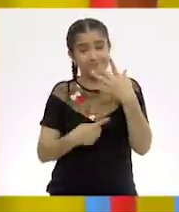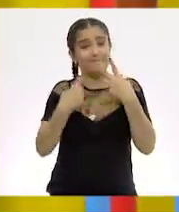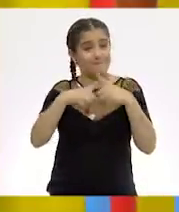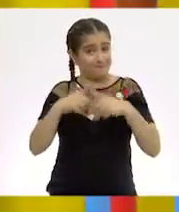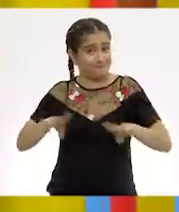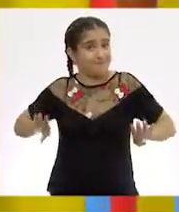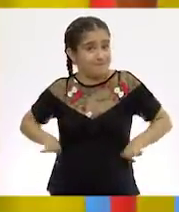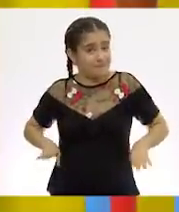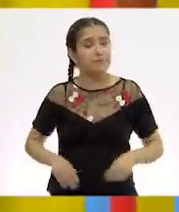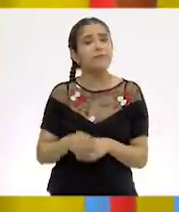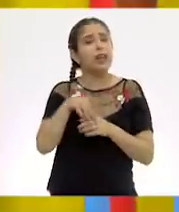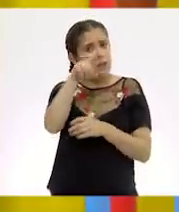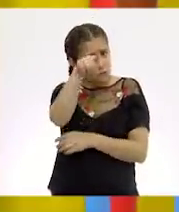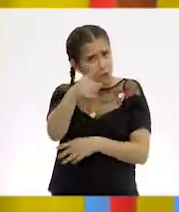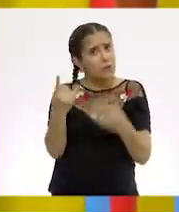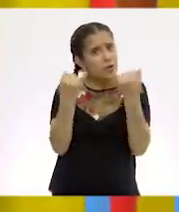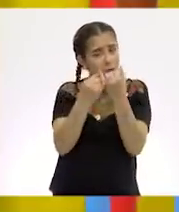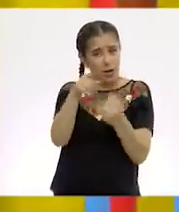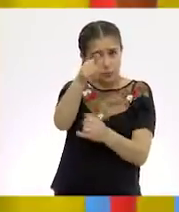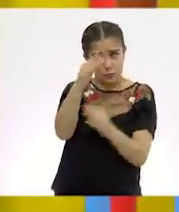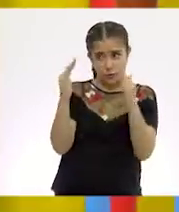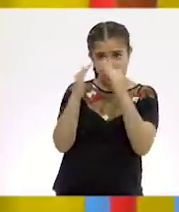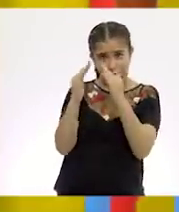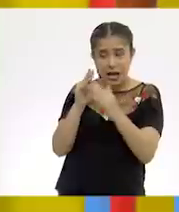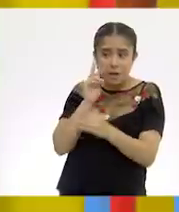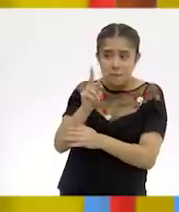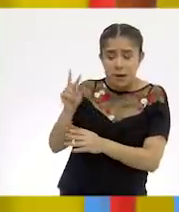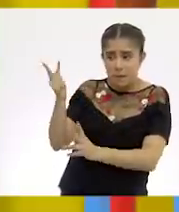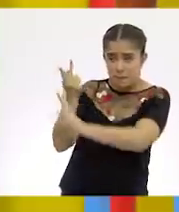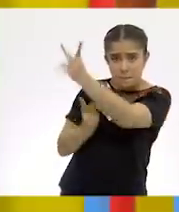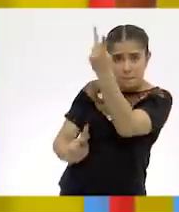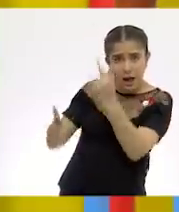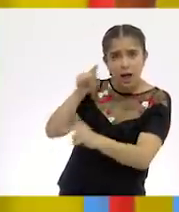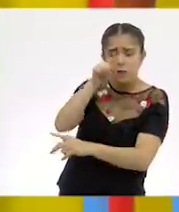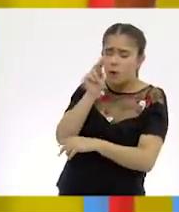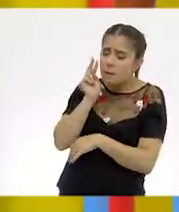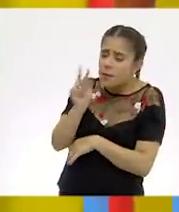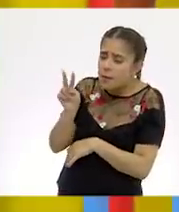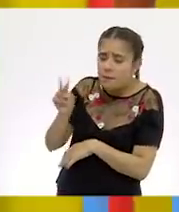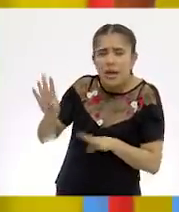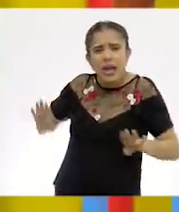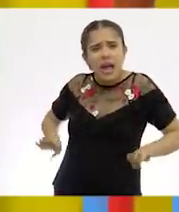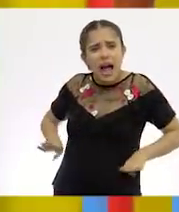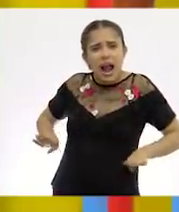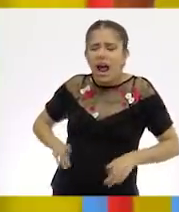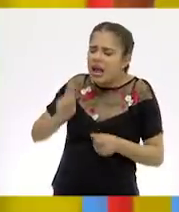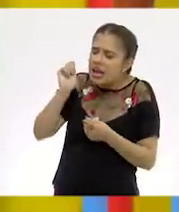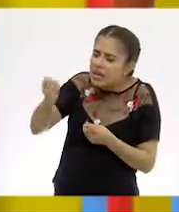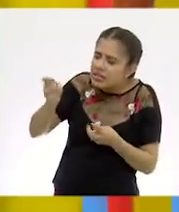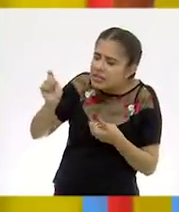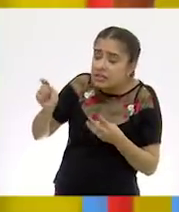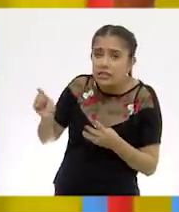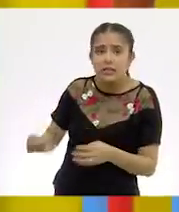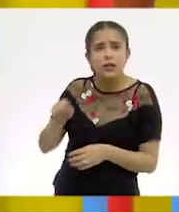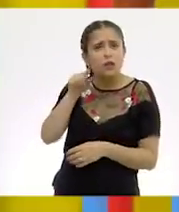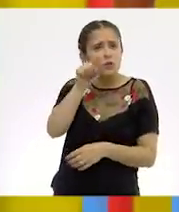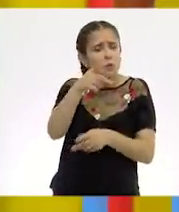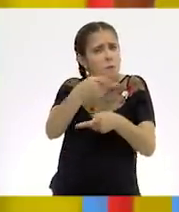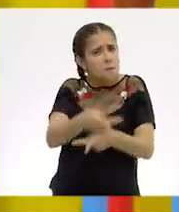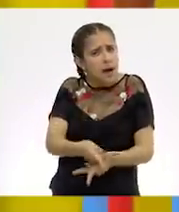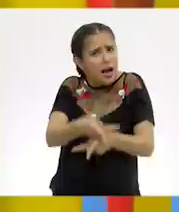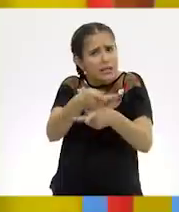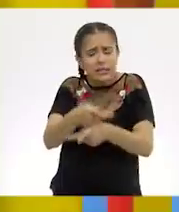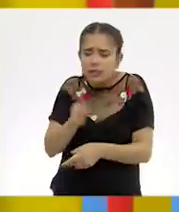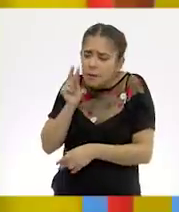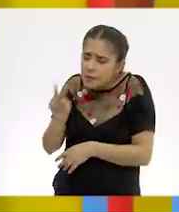casa observes las plantas que tienes a tu alrededor. Estoy seguro que si las observas con mucha paciencia o incluso si